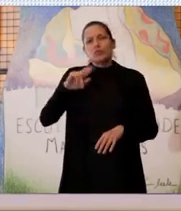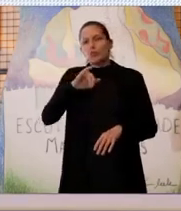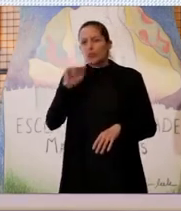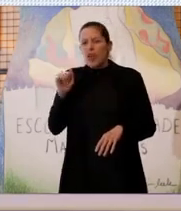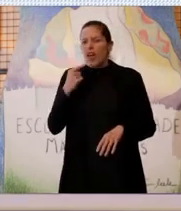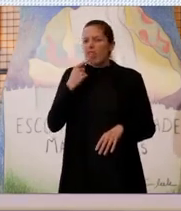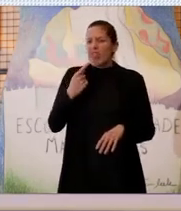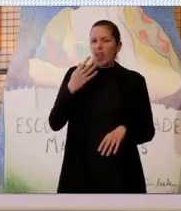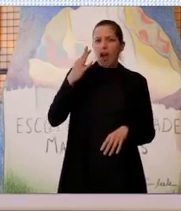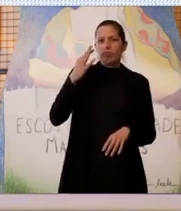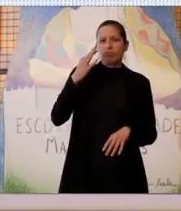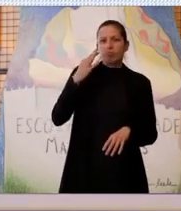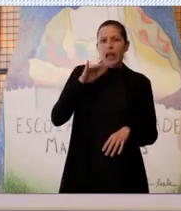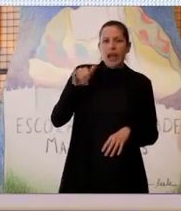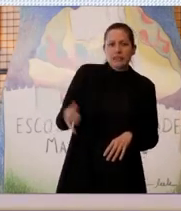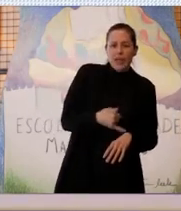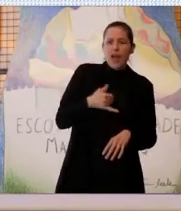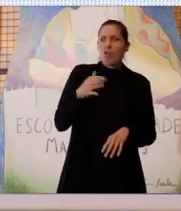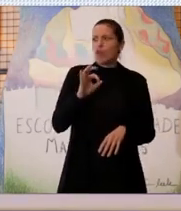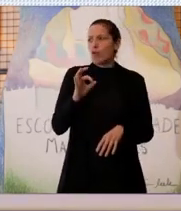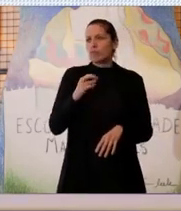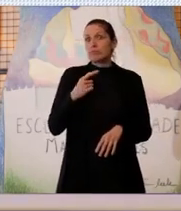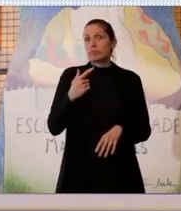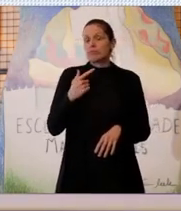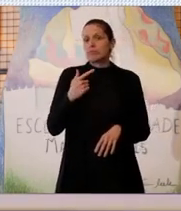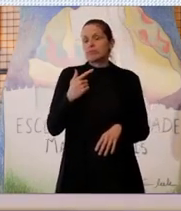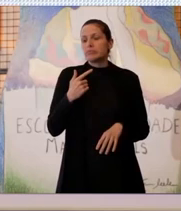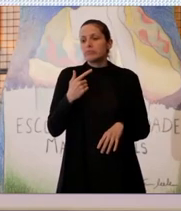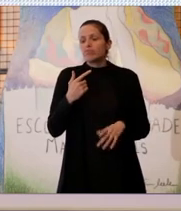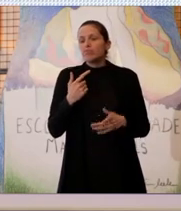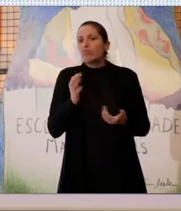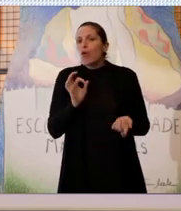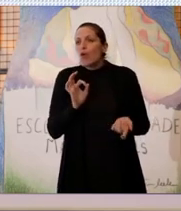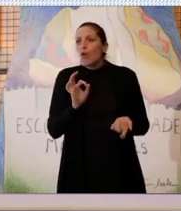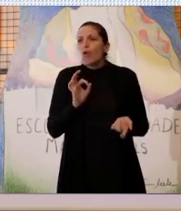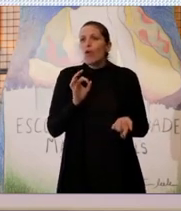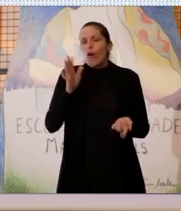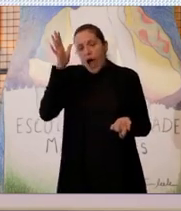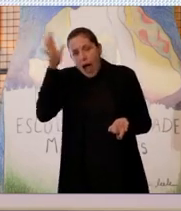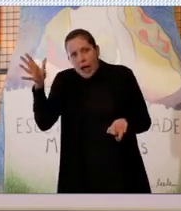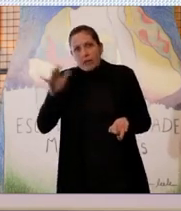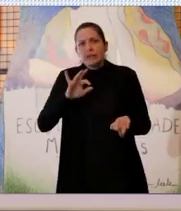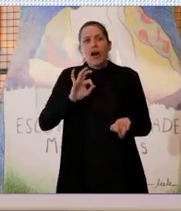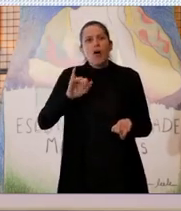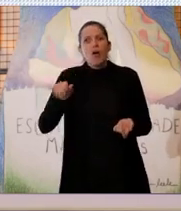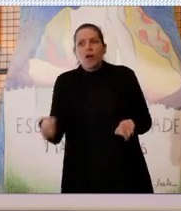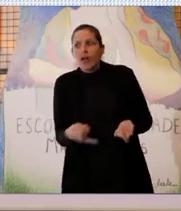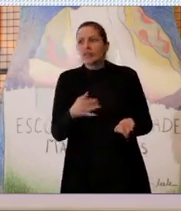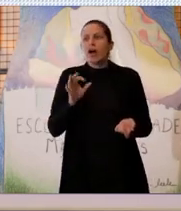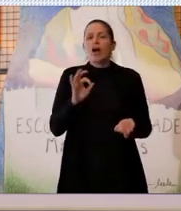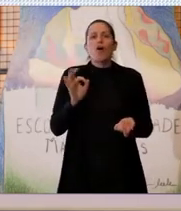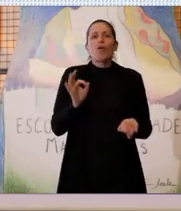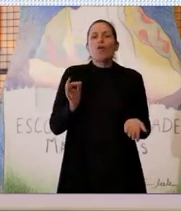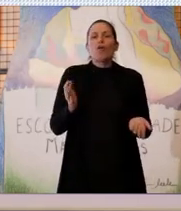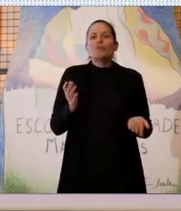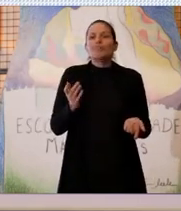ya vale Sí sí voy terminando si era cansancio era hartazgo o era no acepto las reglas no que decía